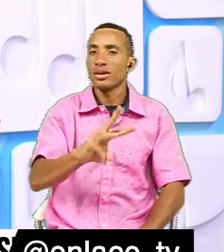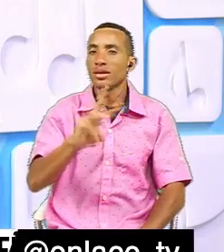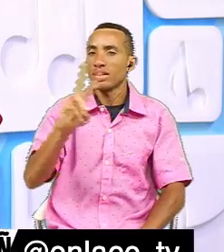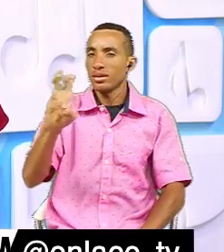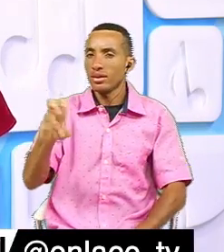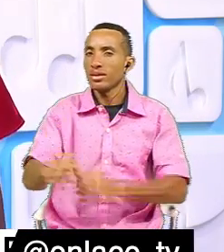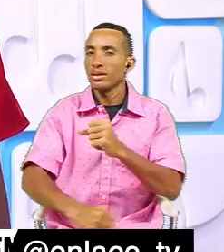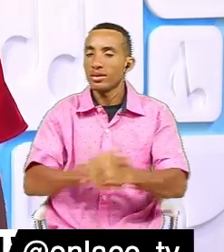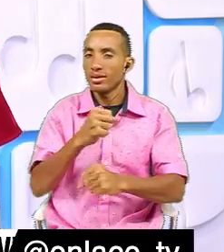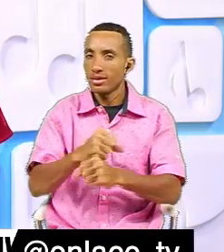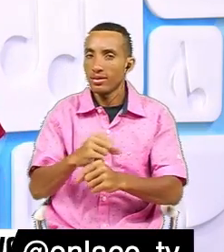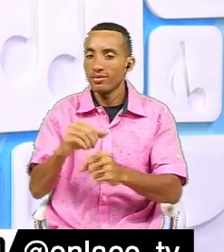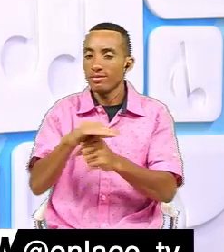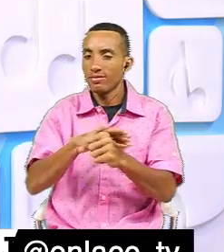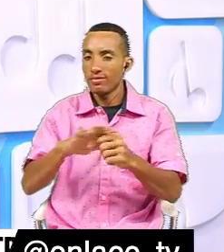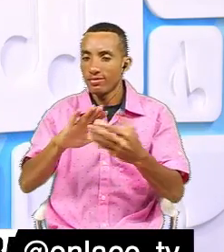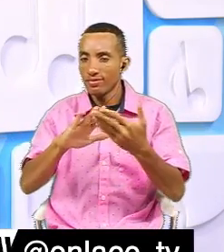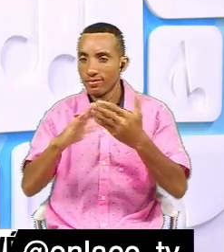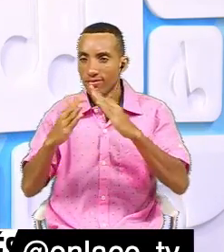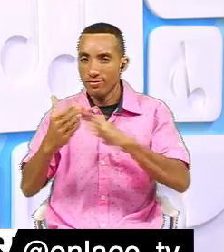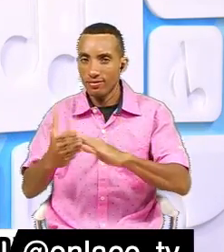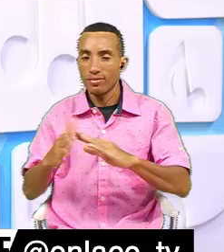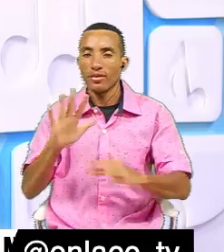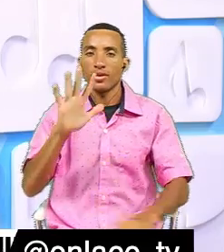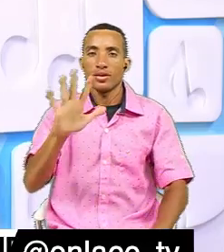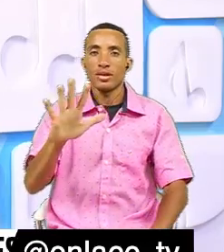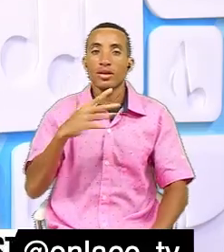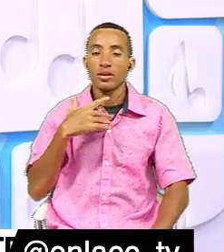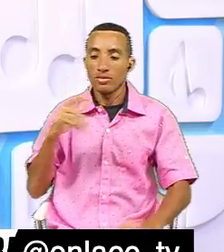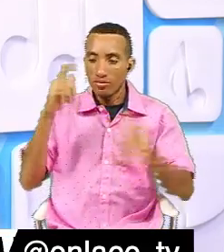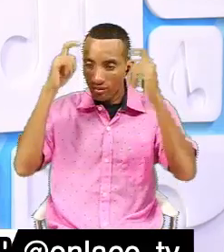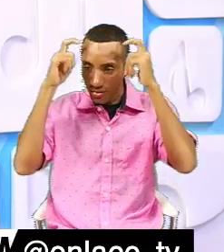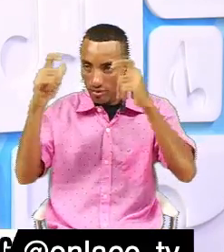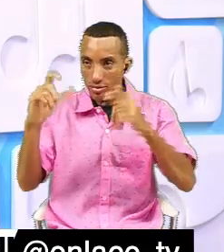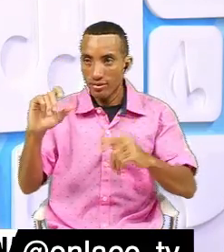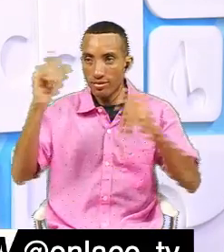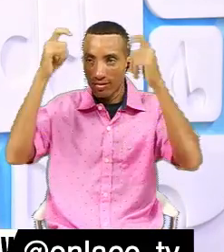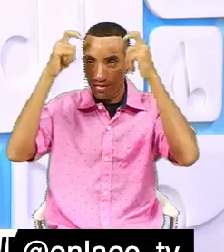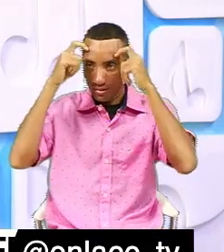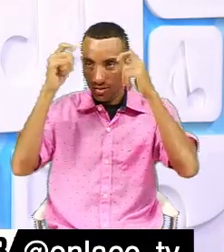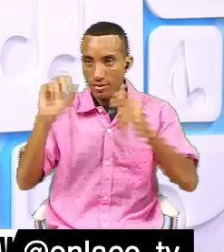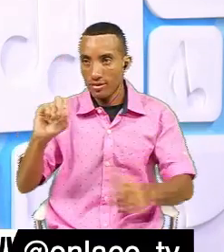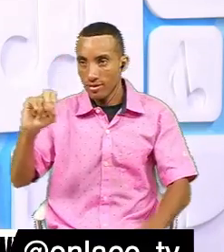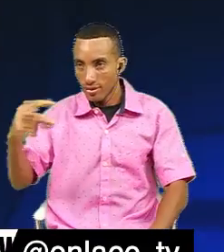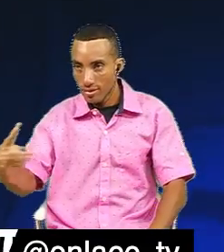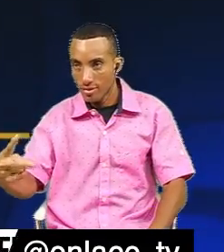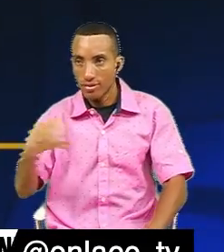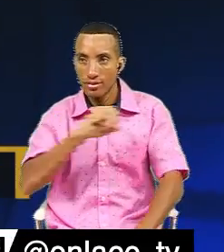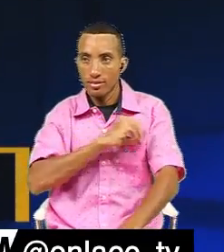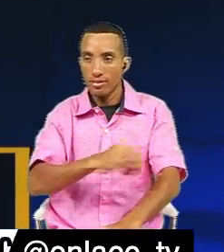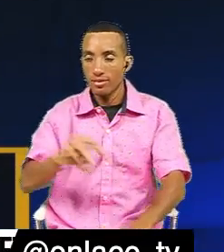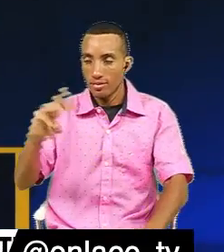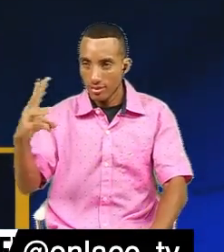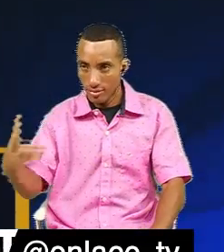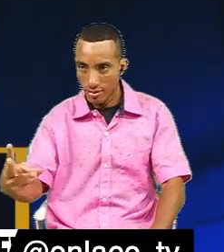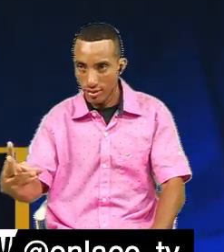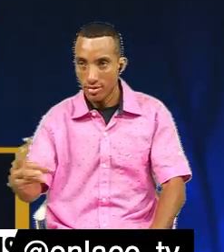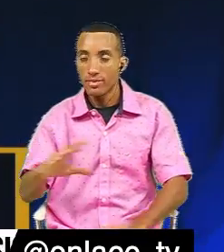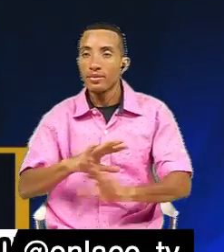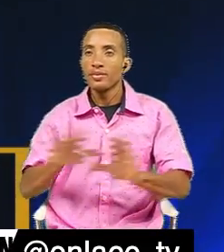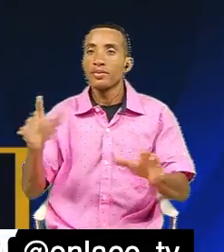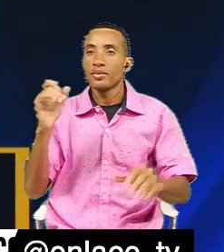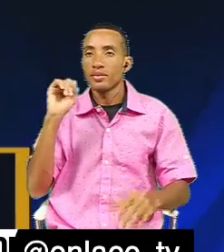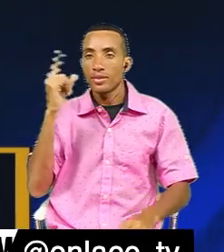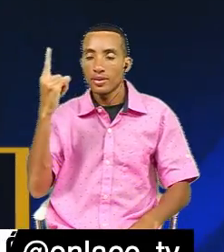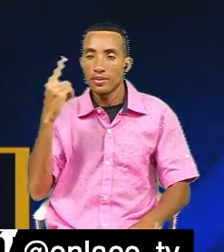comuna 5 de Barranca Bermeja. Fue coronada reina, virreina y primera princesa. La primera salida de las reinas fue